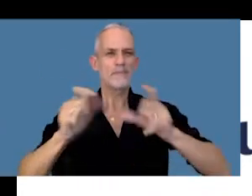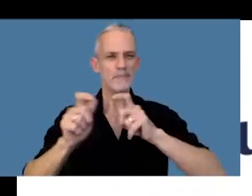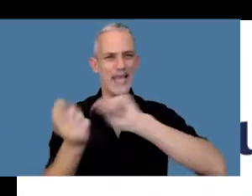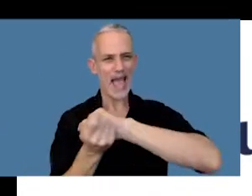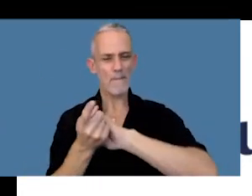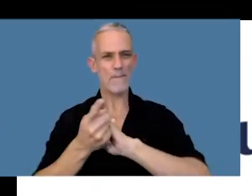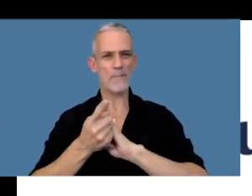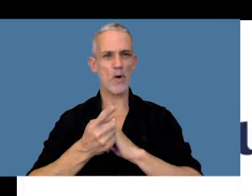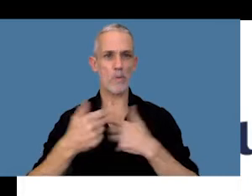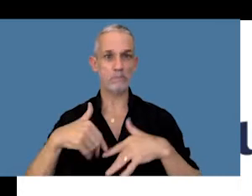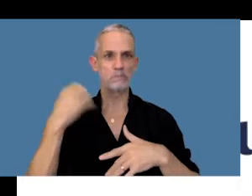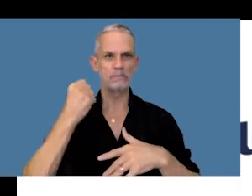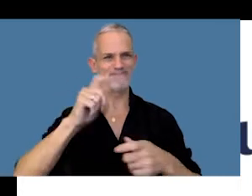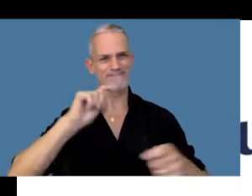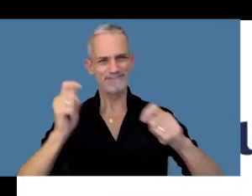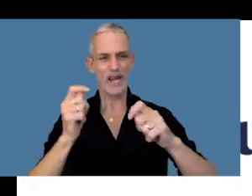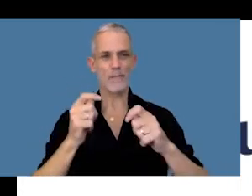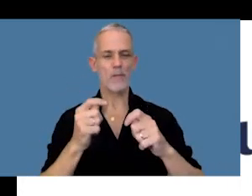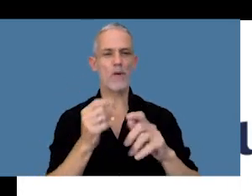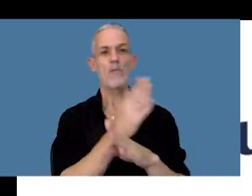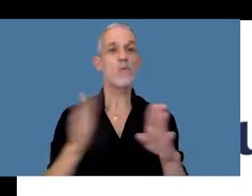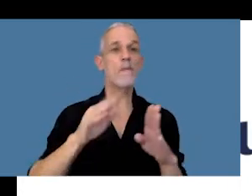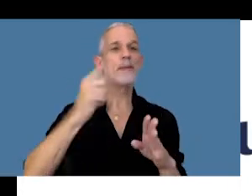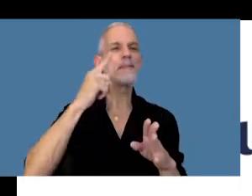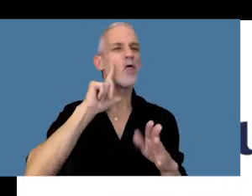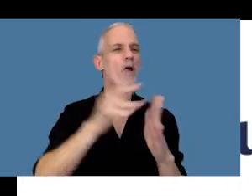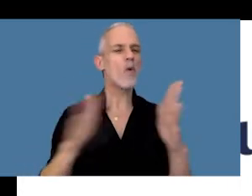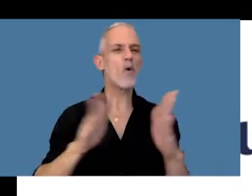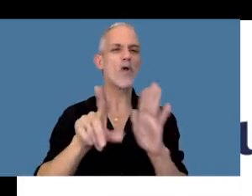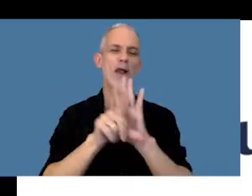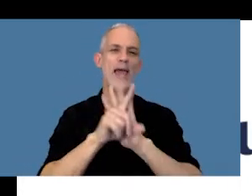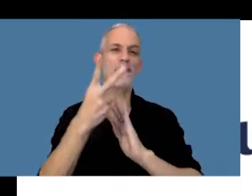muy importante, con efectos a partir del 1 de julio, Ley